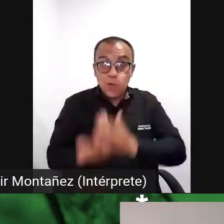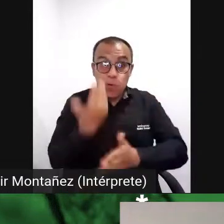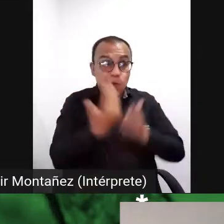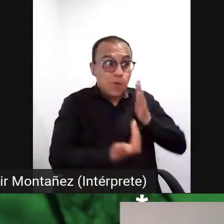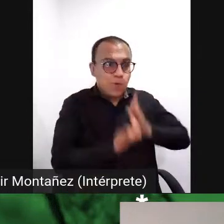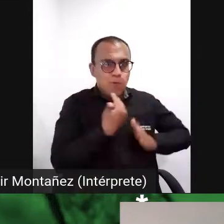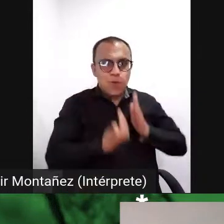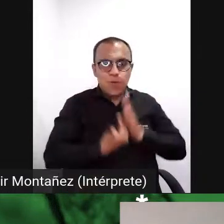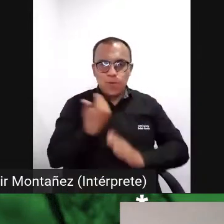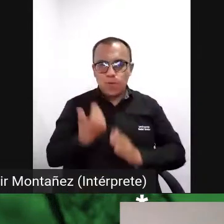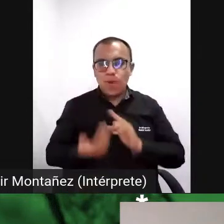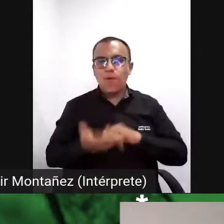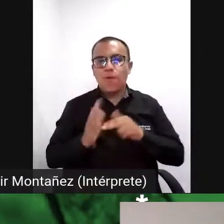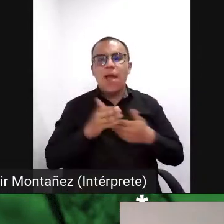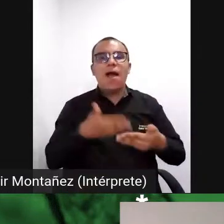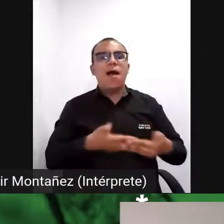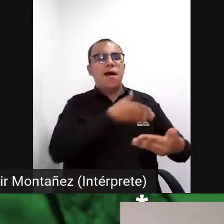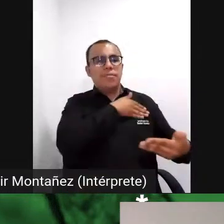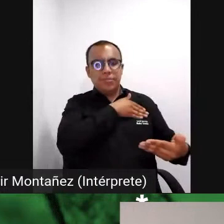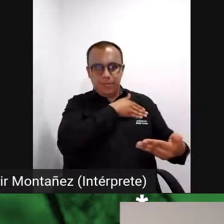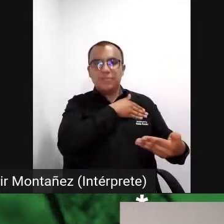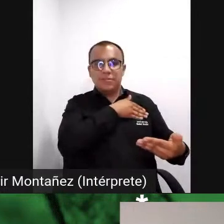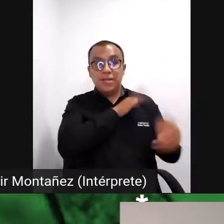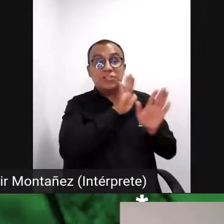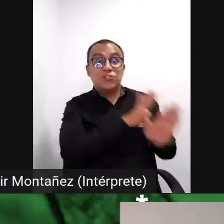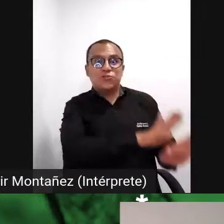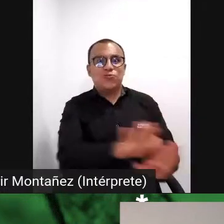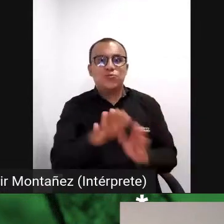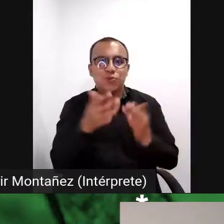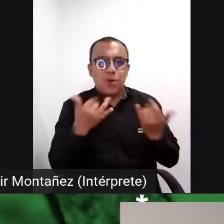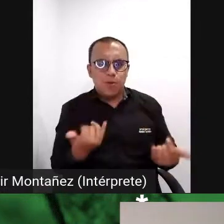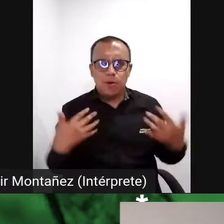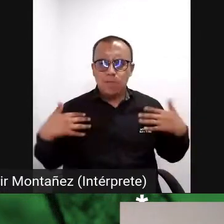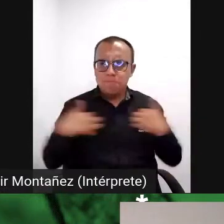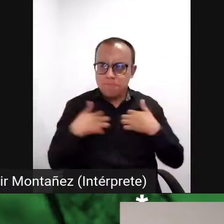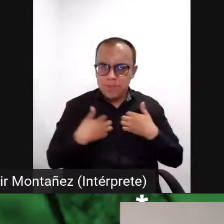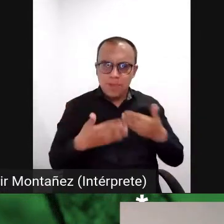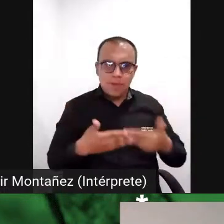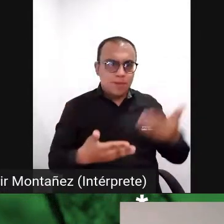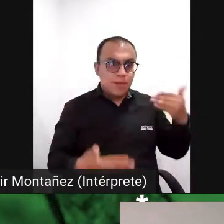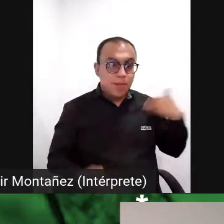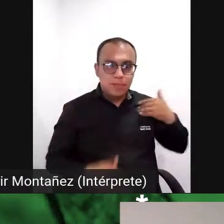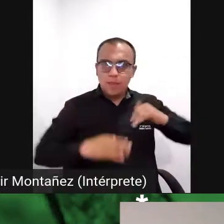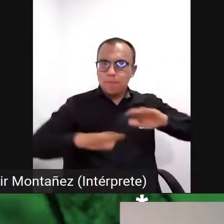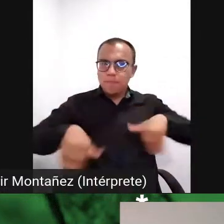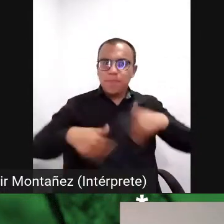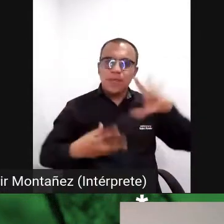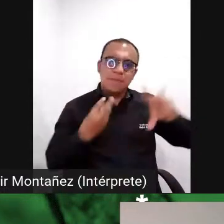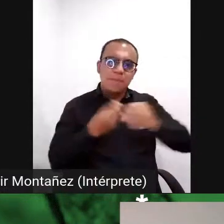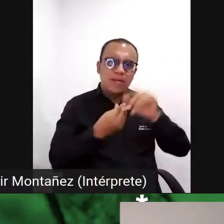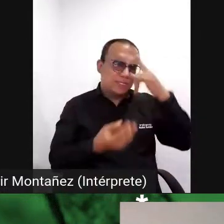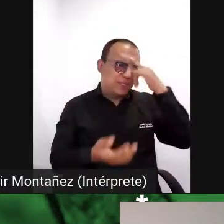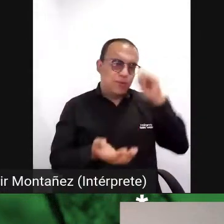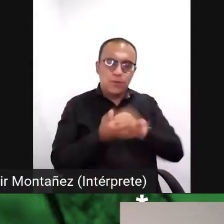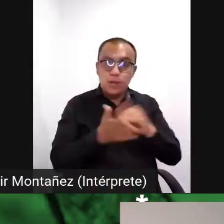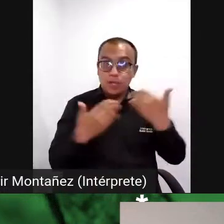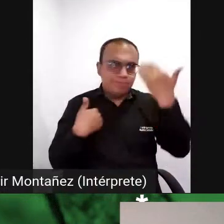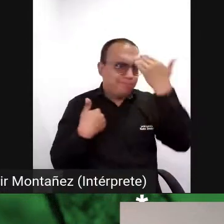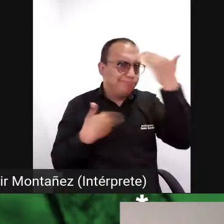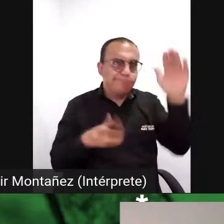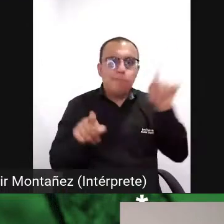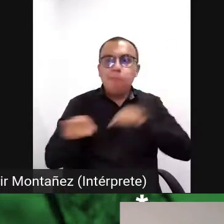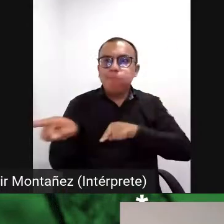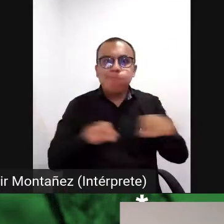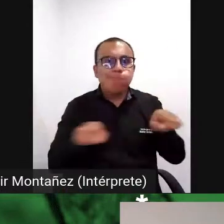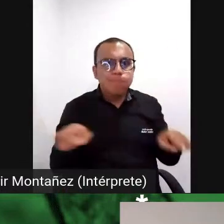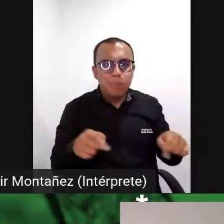buscar el espacio que antes era habitado por ellos. Entonces volvemos a ver animales que, de hecho, yo creo que muchas personas ni sabía que existen aquí en